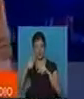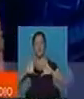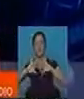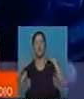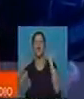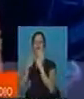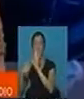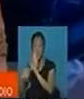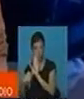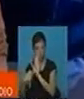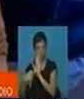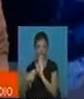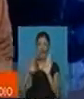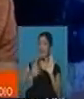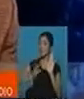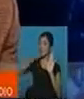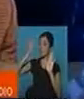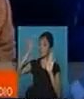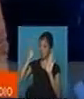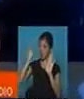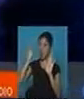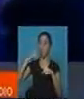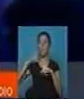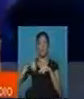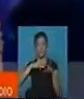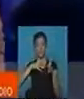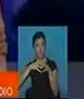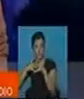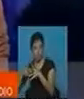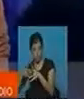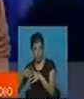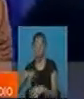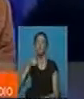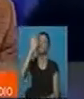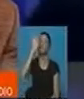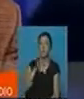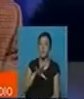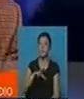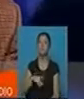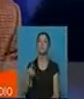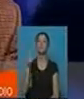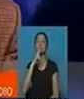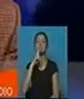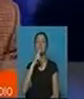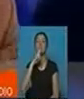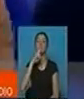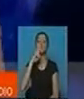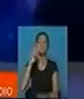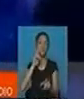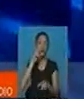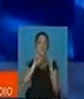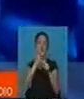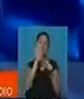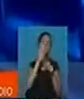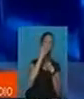en el mundo, el año pasado, por actos de terror, fueron víctimas solamente 19 estadounidenses. En el